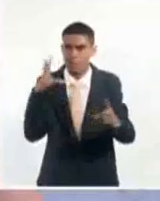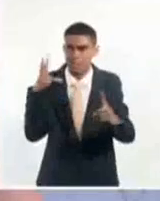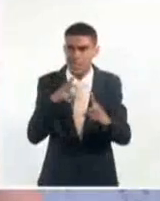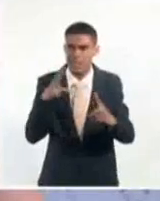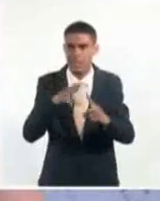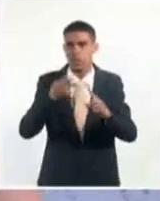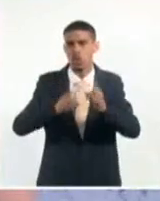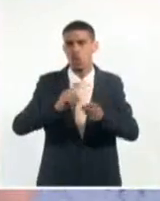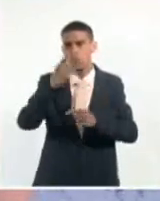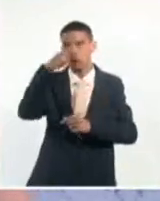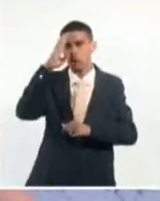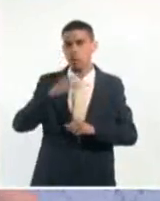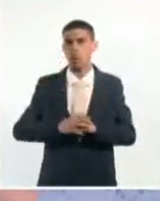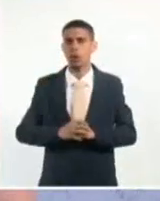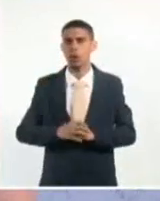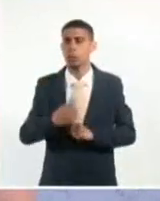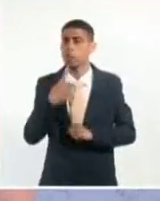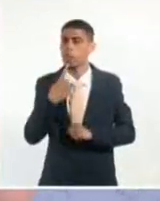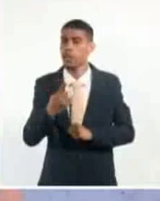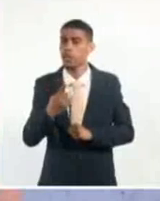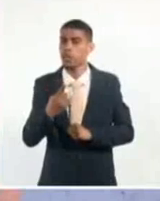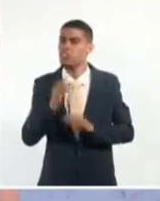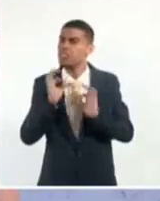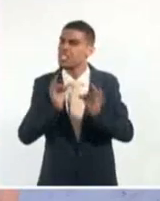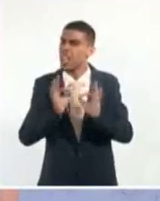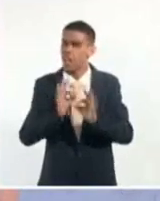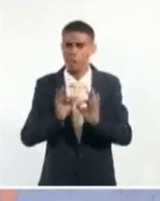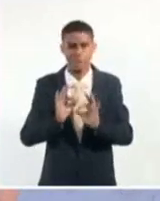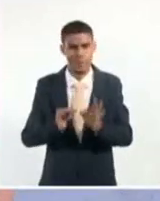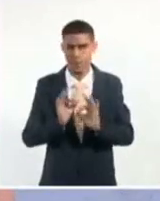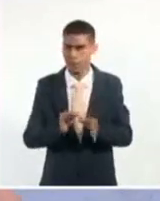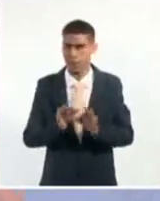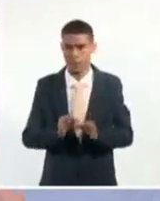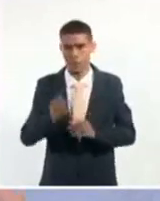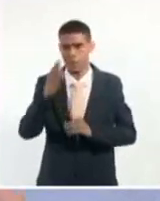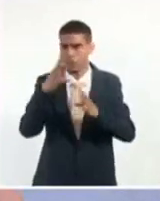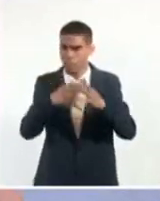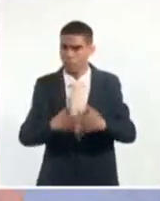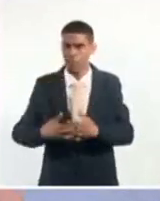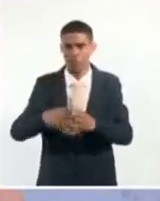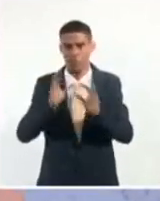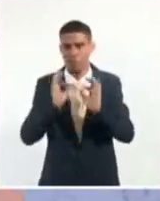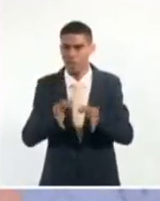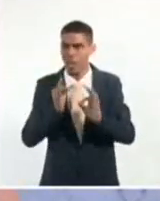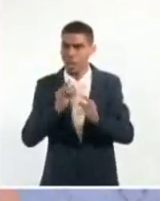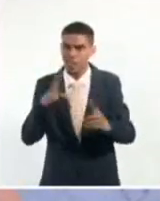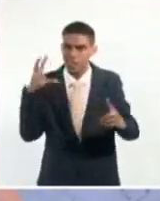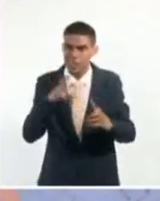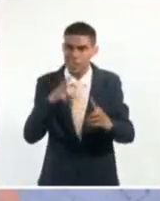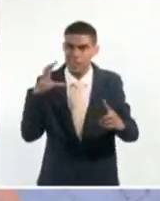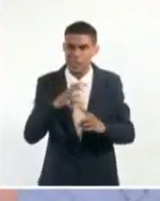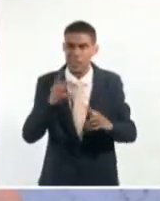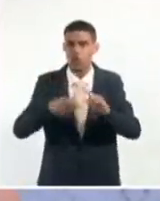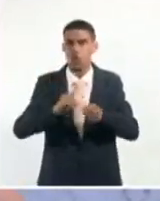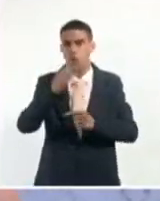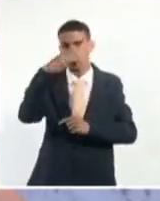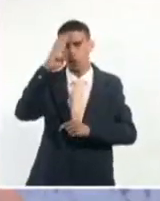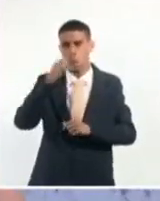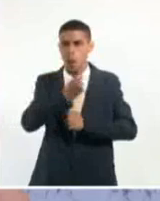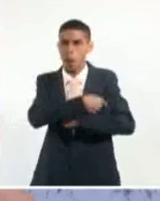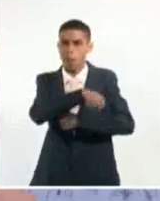caribeña. La intención siempre ha sido la misma, tratar de ahogarnos, tratar de que el pueblo se